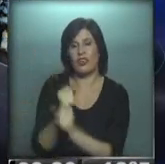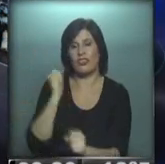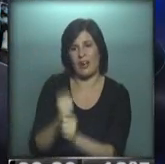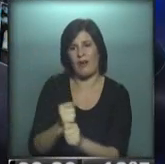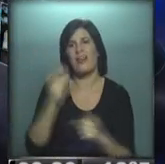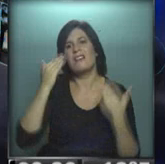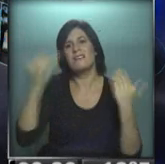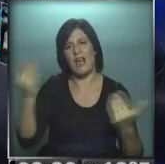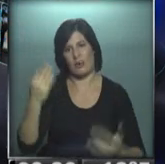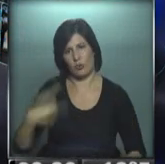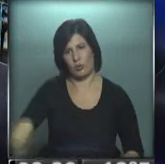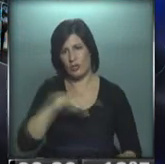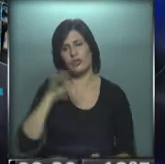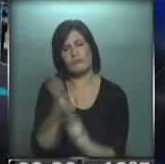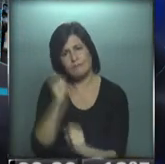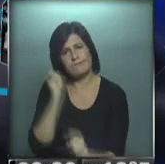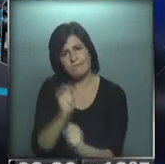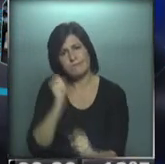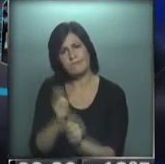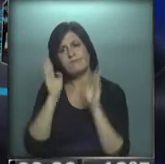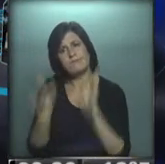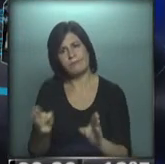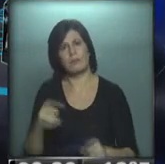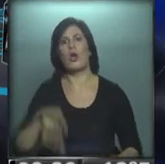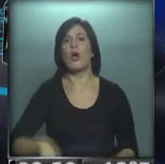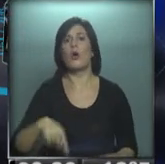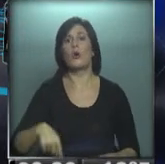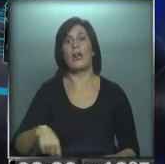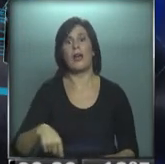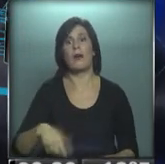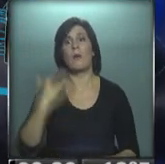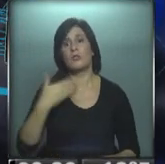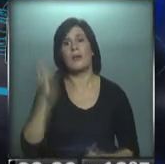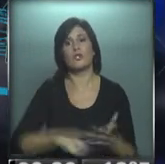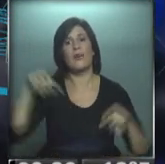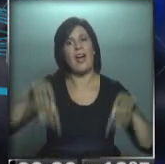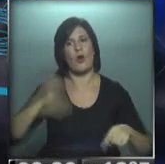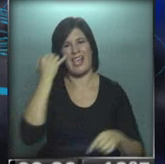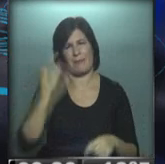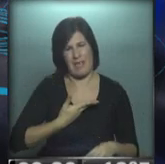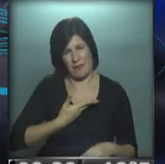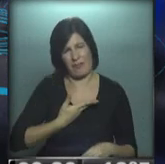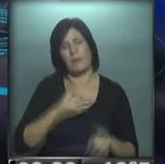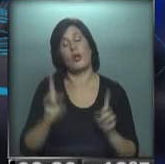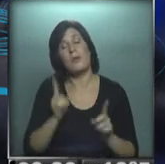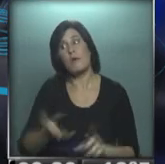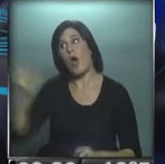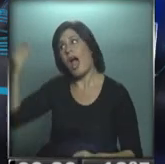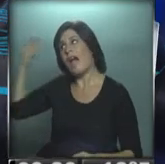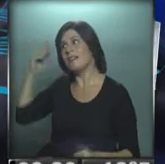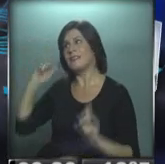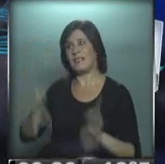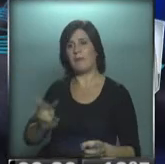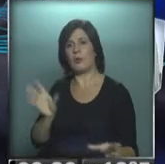soberanía energética a la que estamos haciendo referencia en este programa. Vamos a estar hablando ya mismo de YPF, el presente, pero también el pasado, con números,